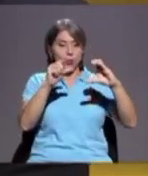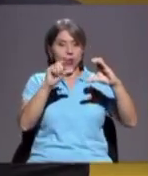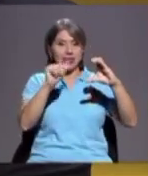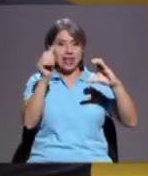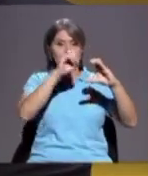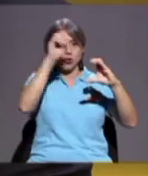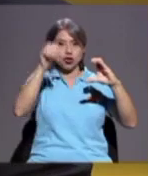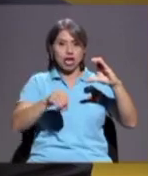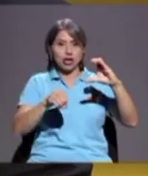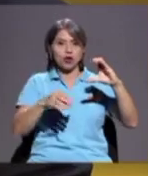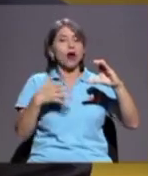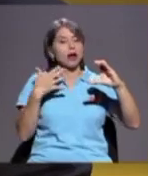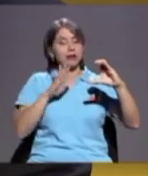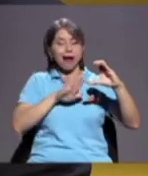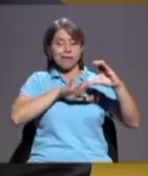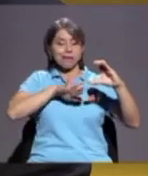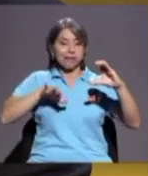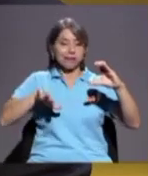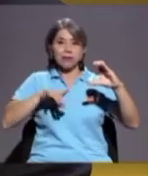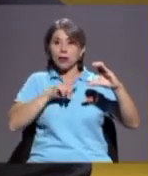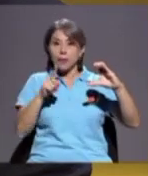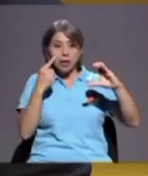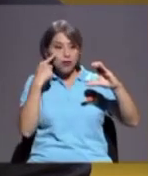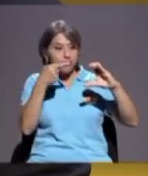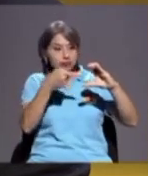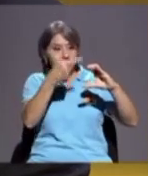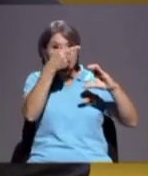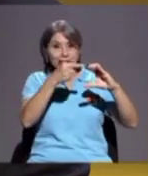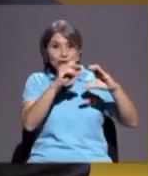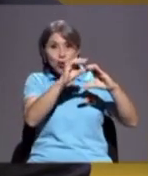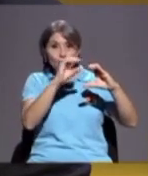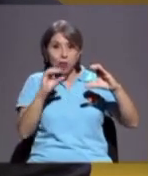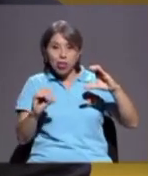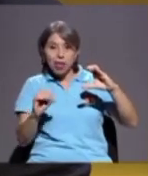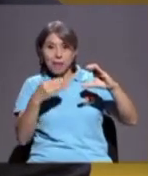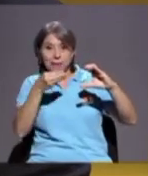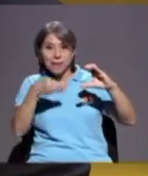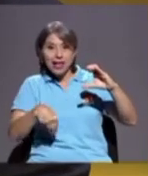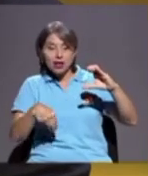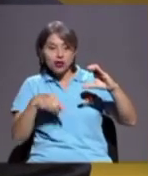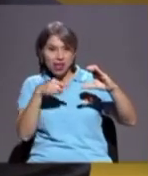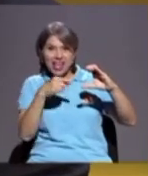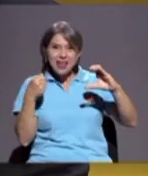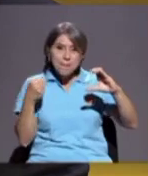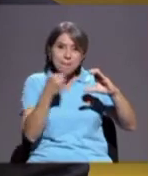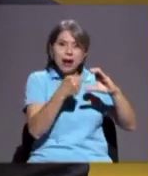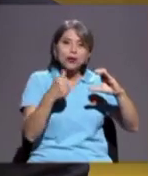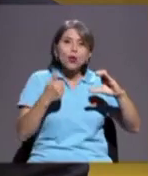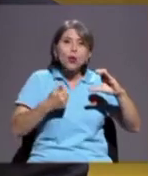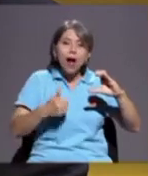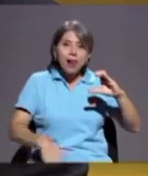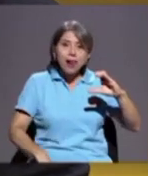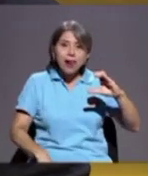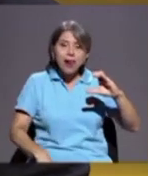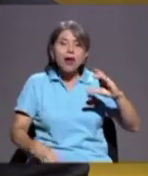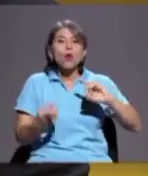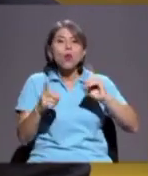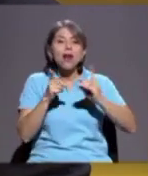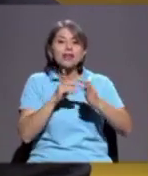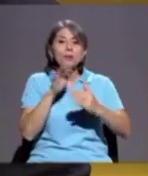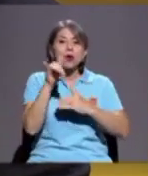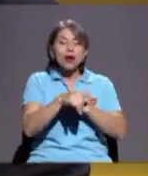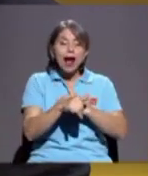hay digamos, una evaluación de qué impacto tiene eso. Es decir, cuáles proyectos o cuáles programas